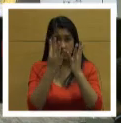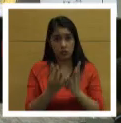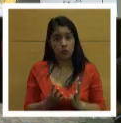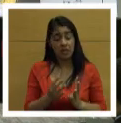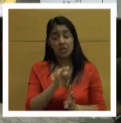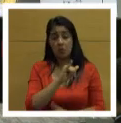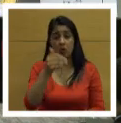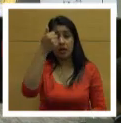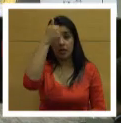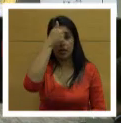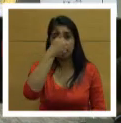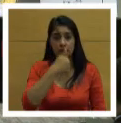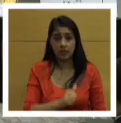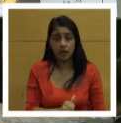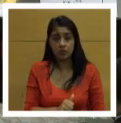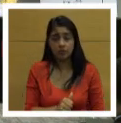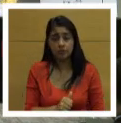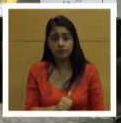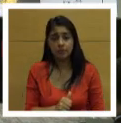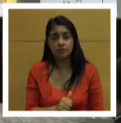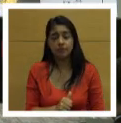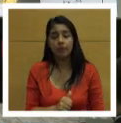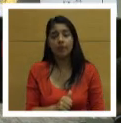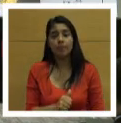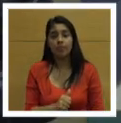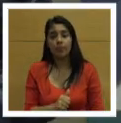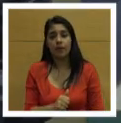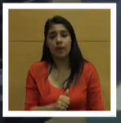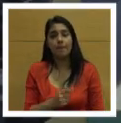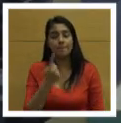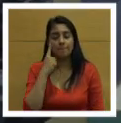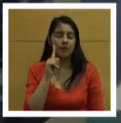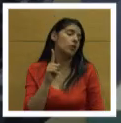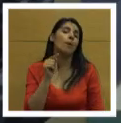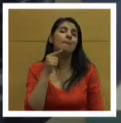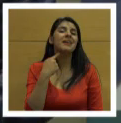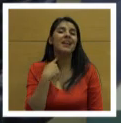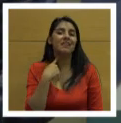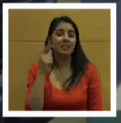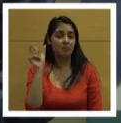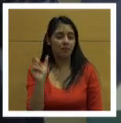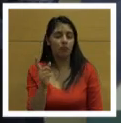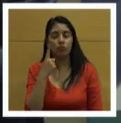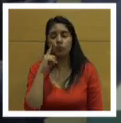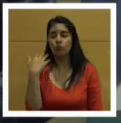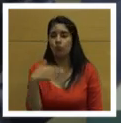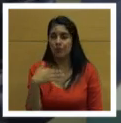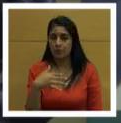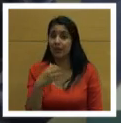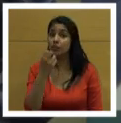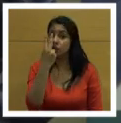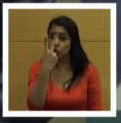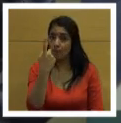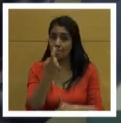fue condenado por los delitos porque aceptó un abreviado, pero para la víctima fue tremendamente importante que esos